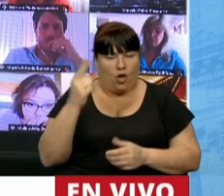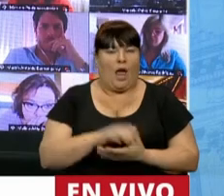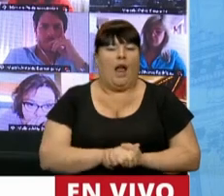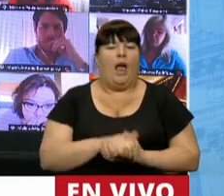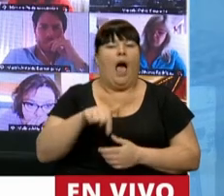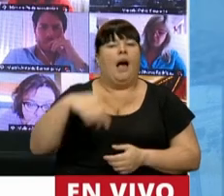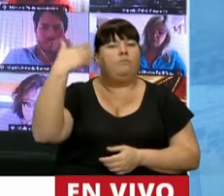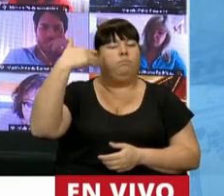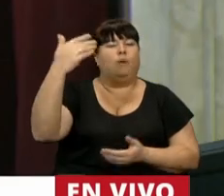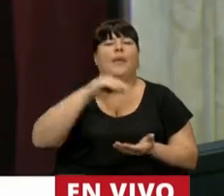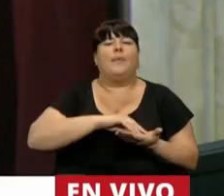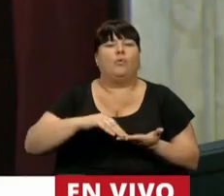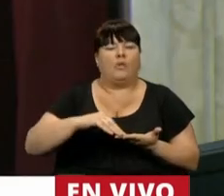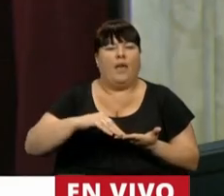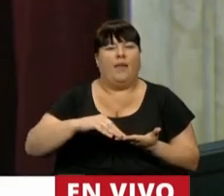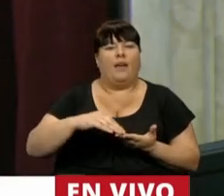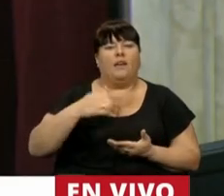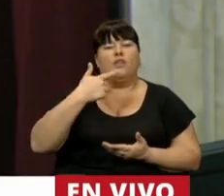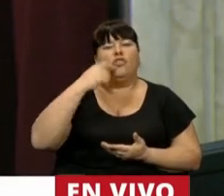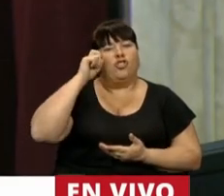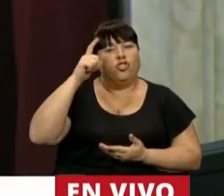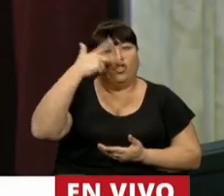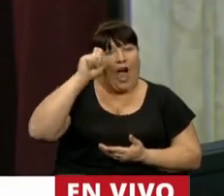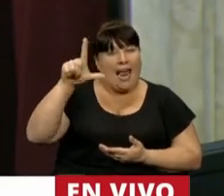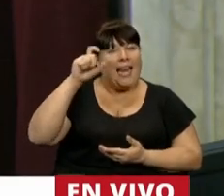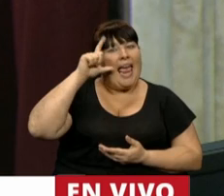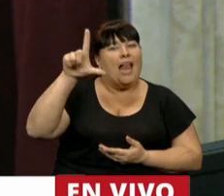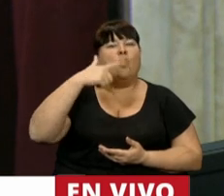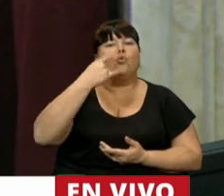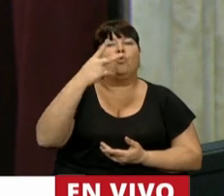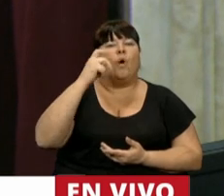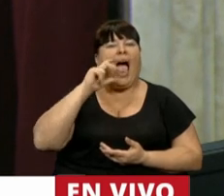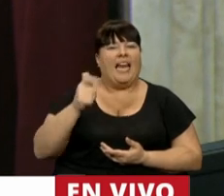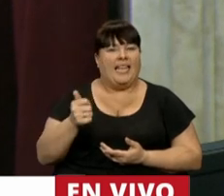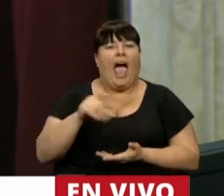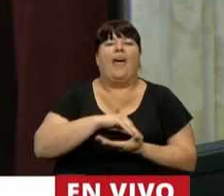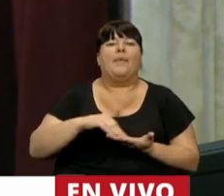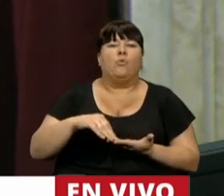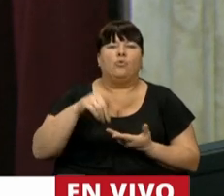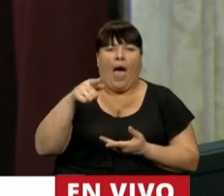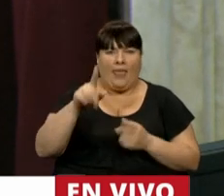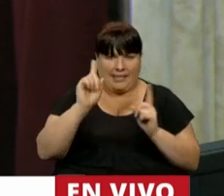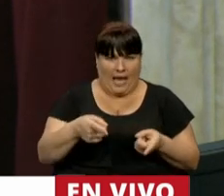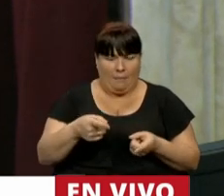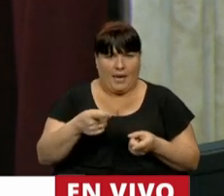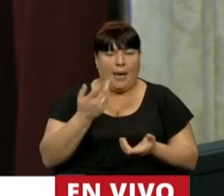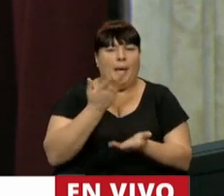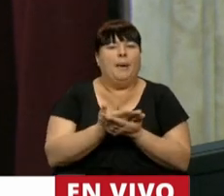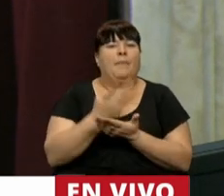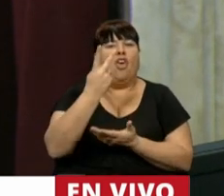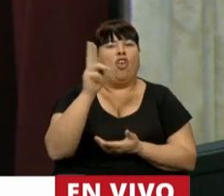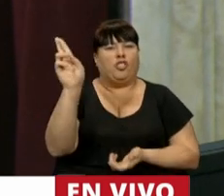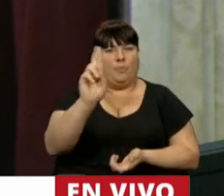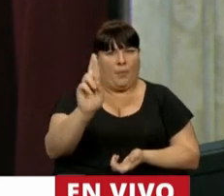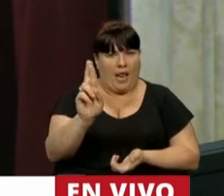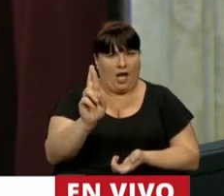En uso de la palabra la diputada Zoel El-Zoukaria. Diputada, usted también tiene planteadas dos